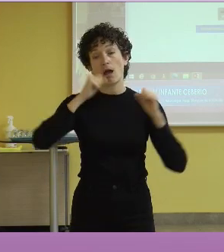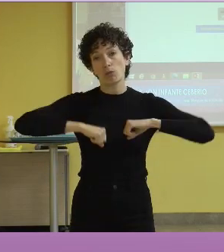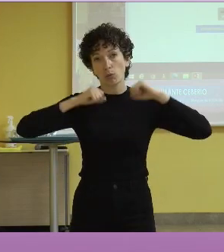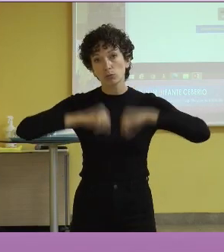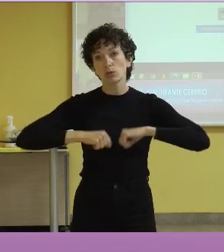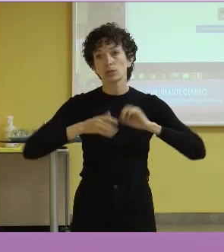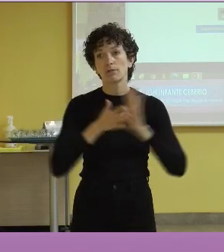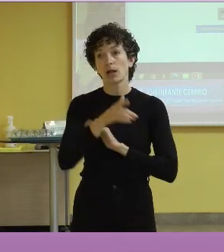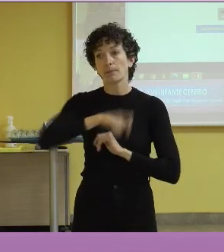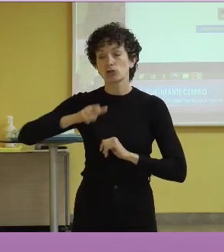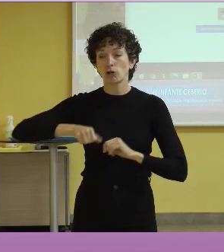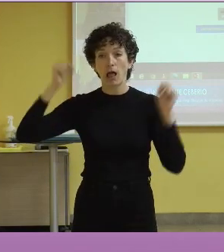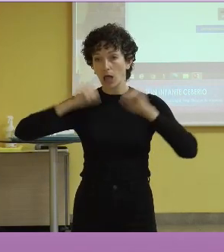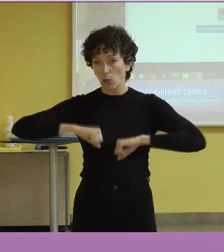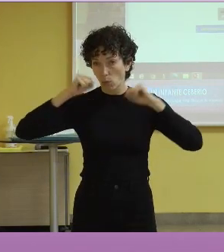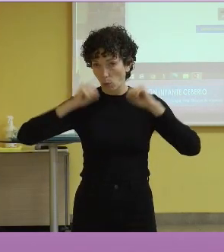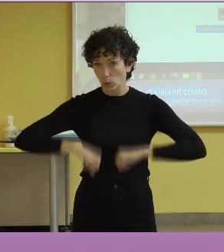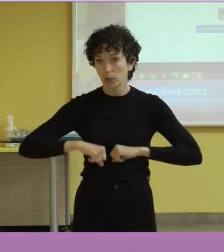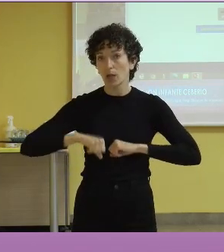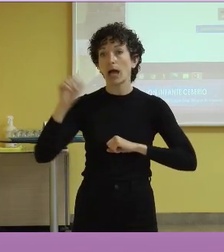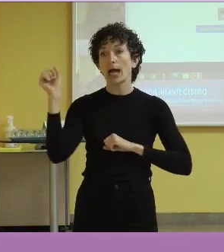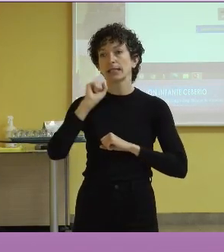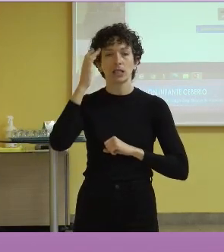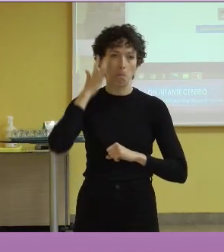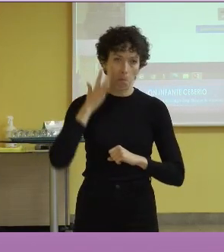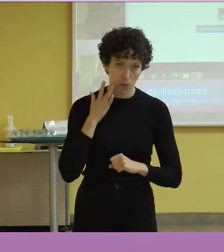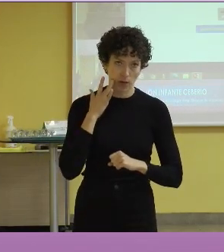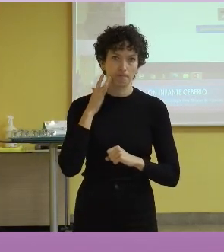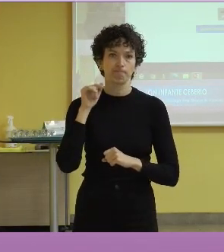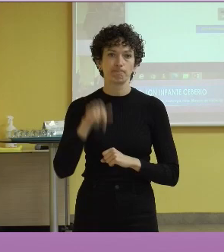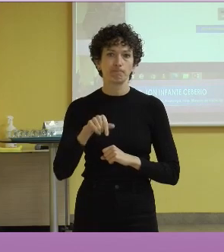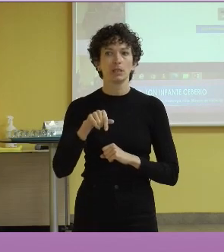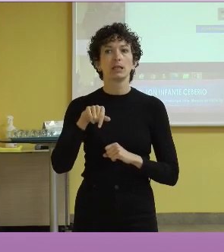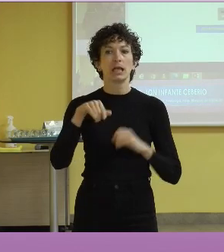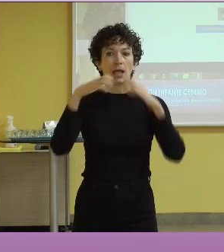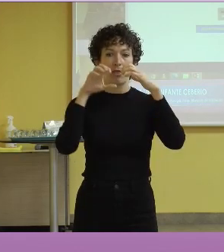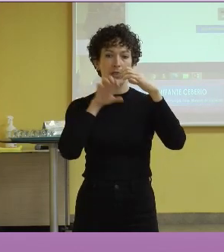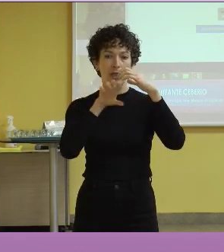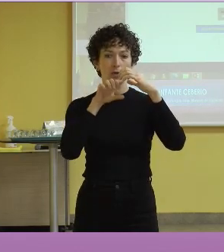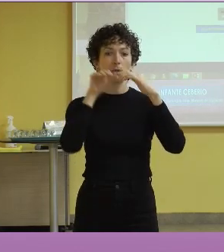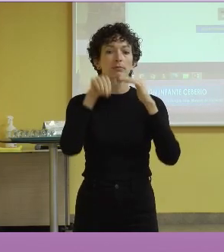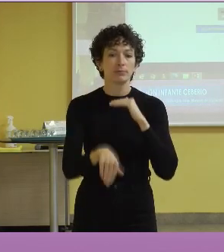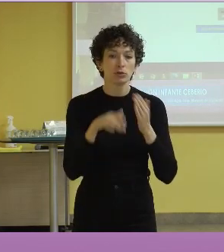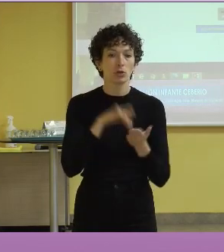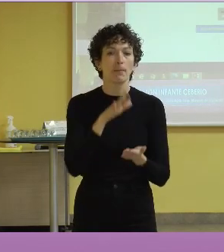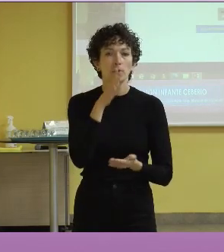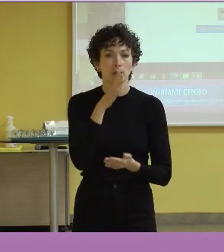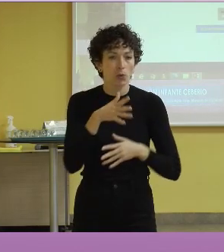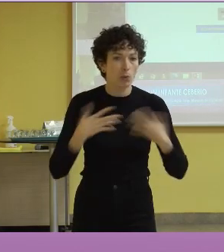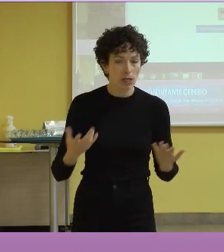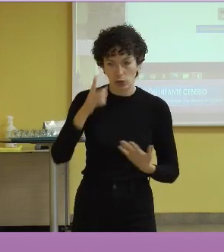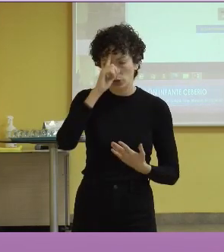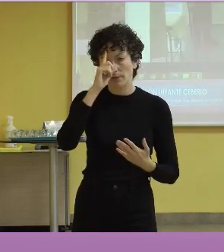pacientes adultos que desarrollan un síndrome. Esto sí que suele ser una ataxia pura, hacen una degeneración cerebelosa, que no sabemos la causa, que no es